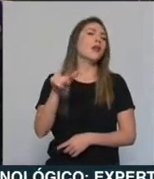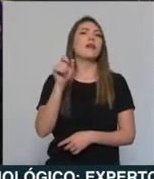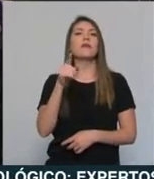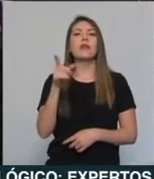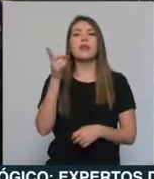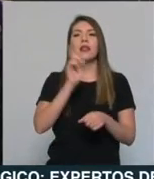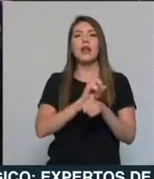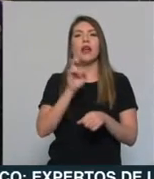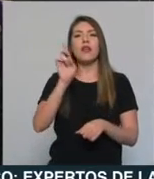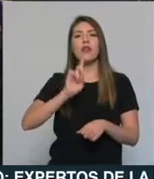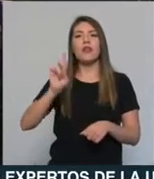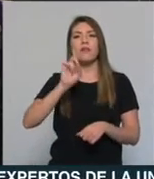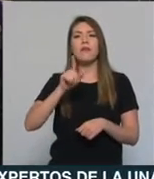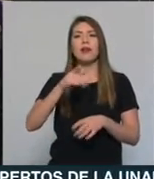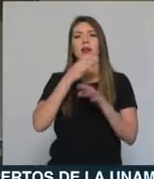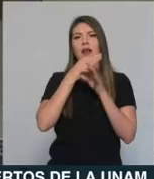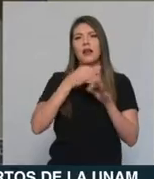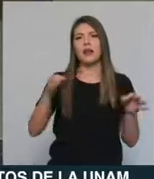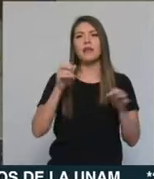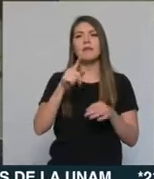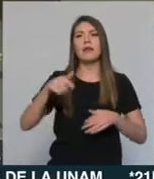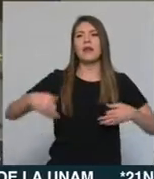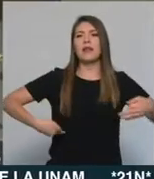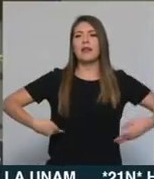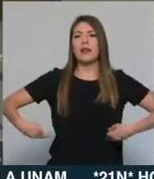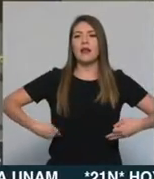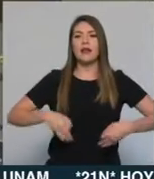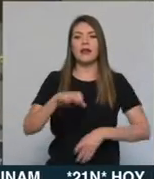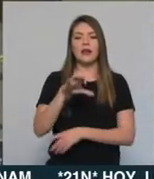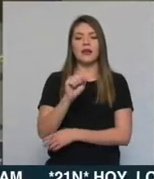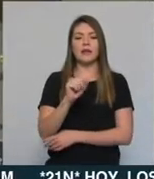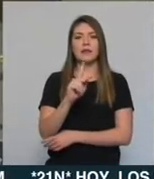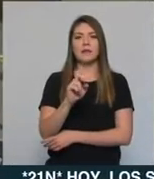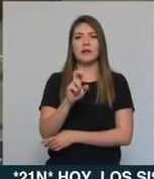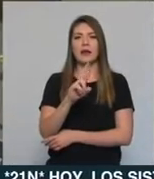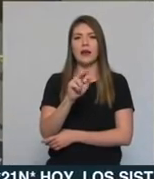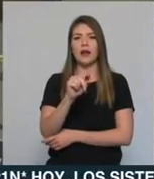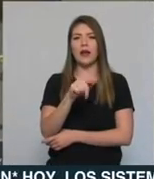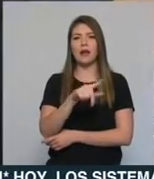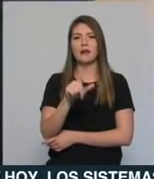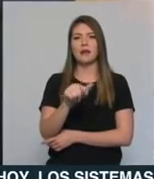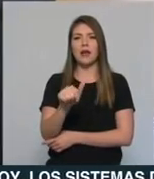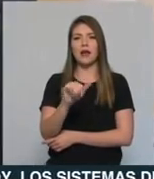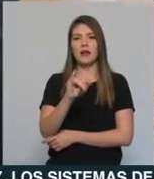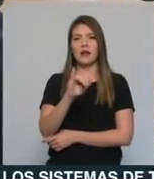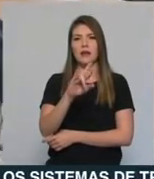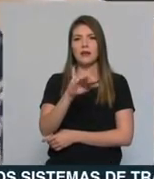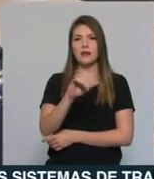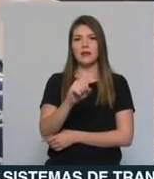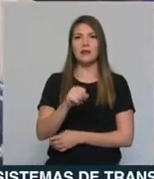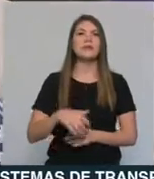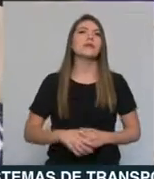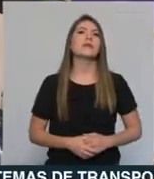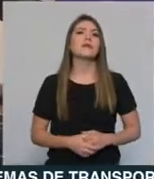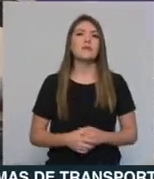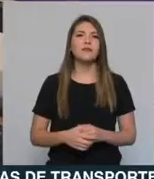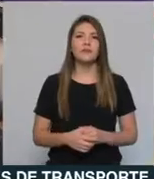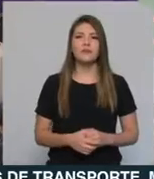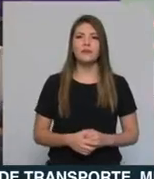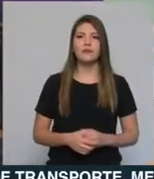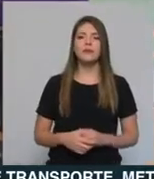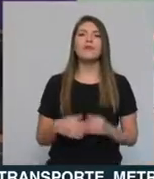en el Teatro Esperanza Iris. En materia de seguridad y justicia, quitar el maquillaje de cifras de la anterior